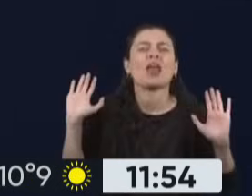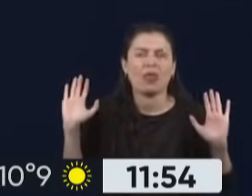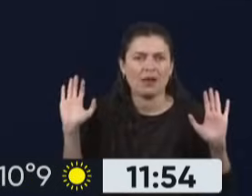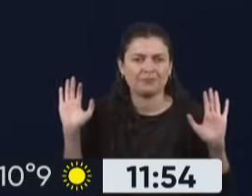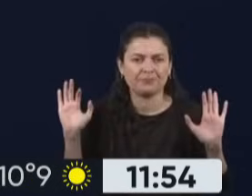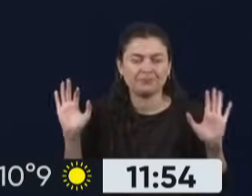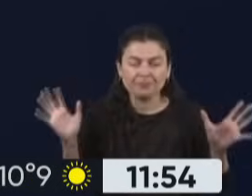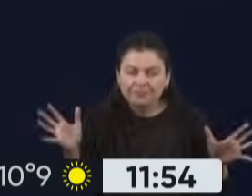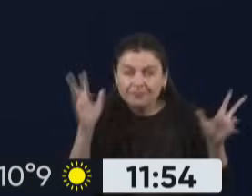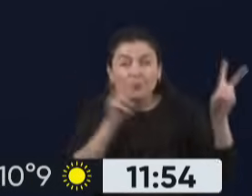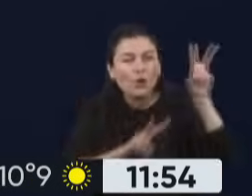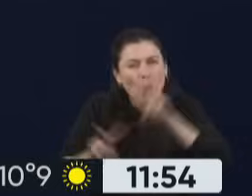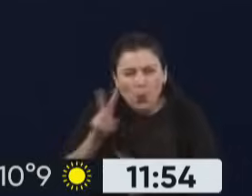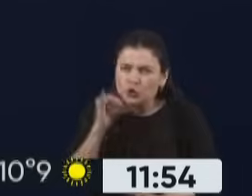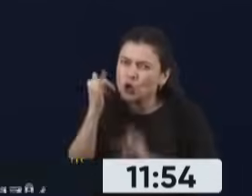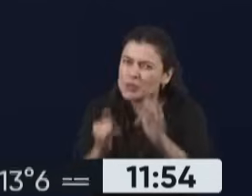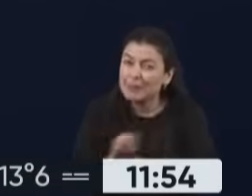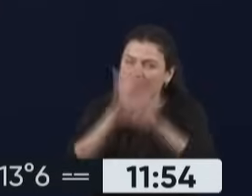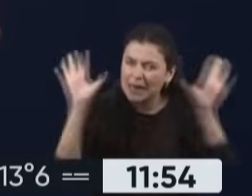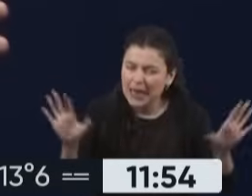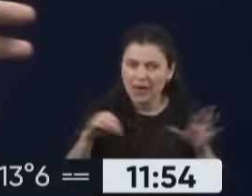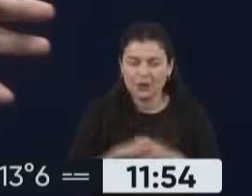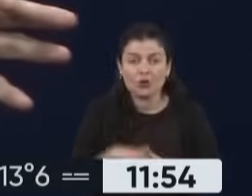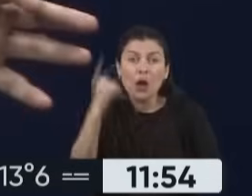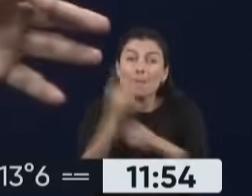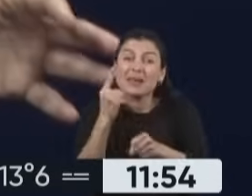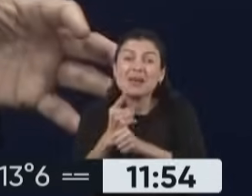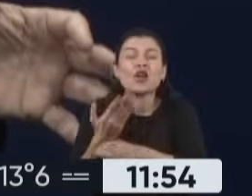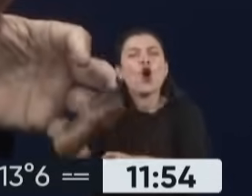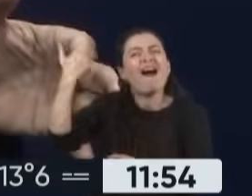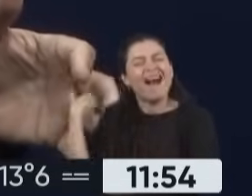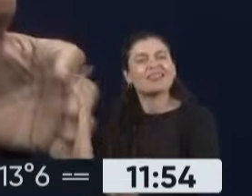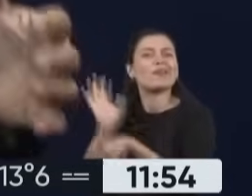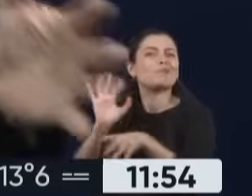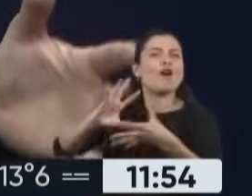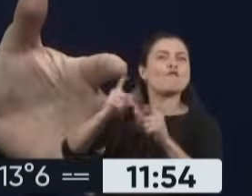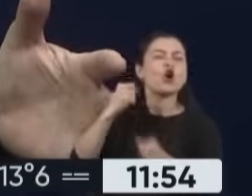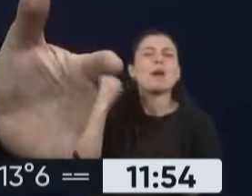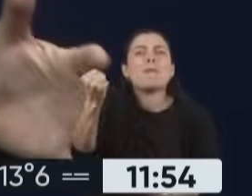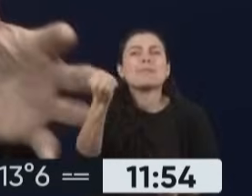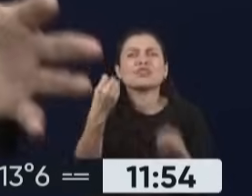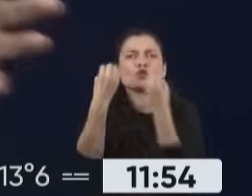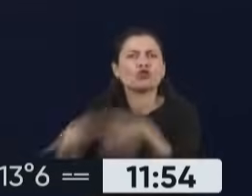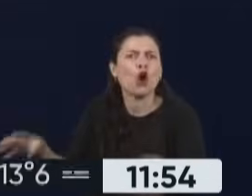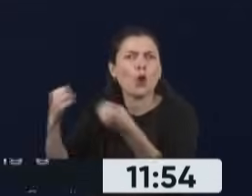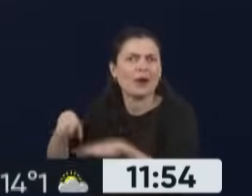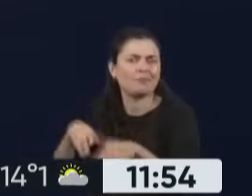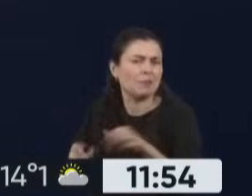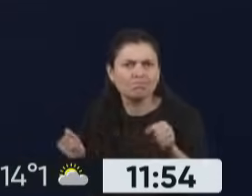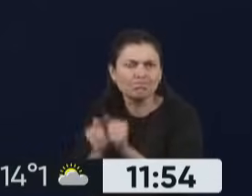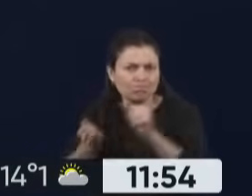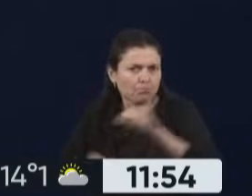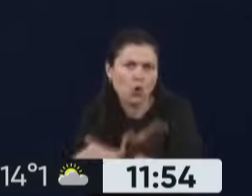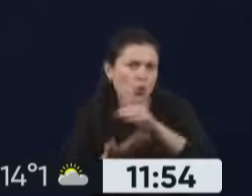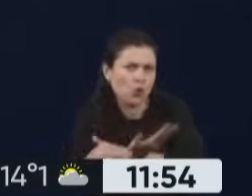Tratar de traducir esto. Pasamos de un esquema en donde los pesos sobraban a un esquema,